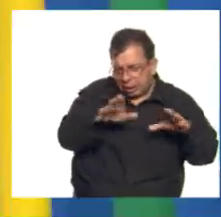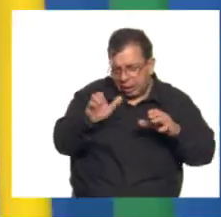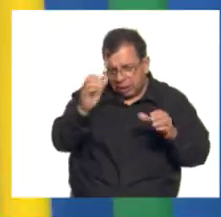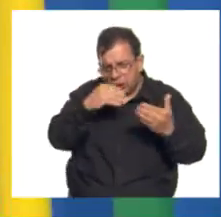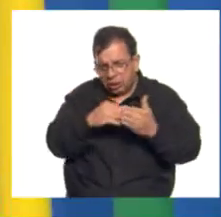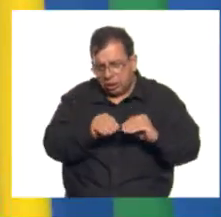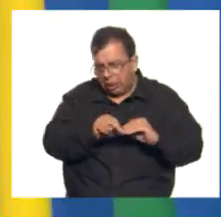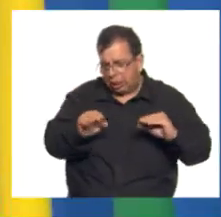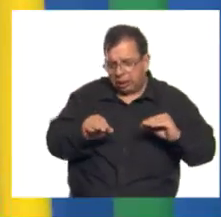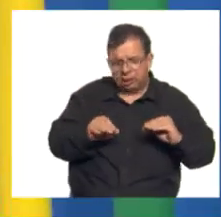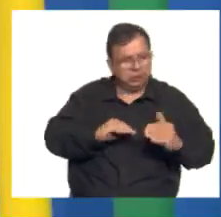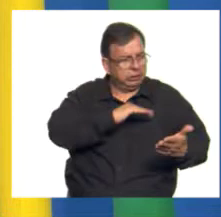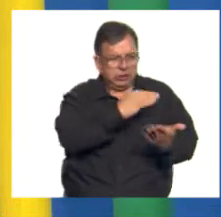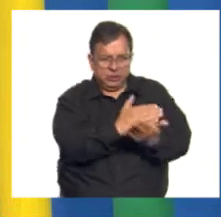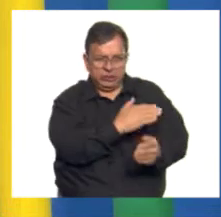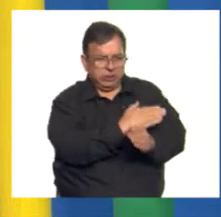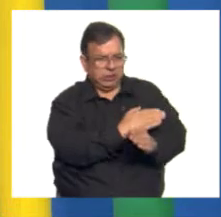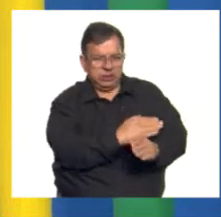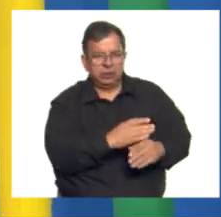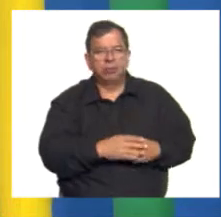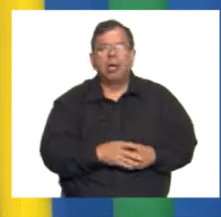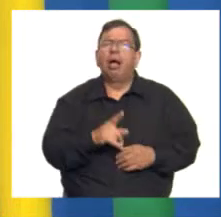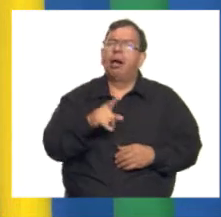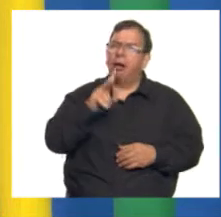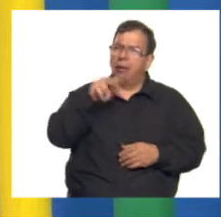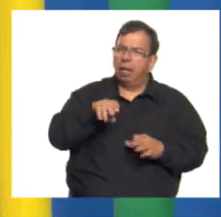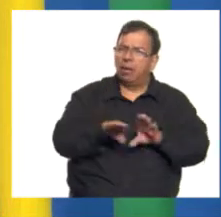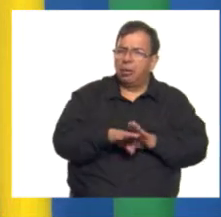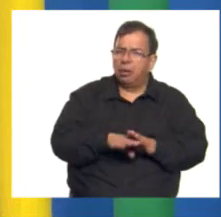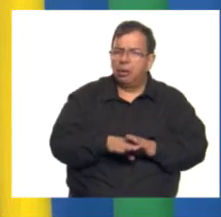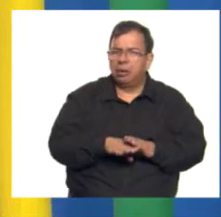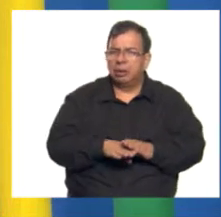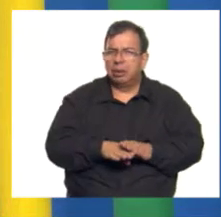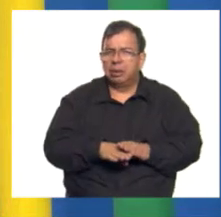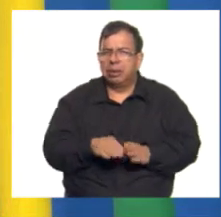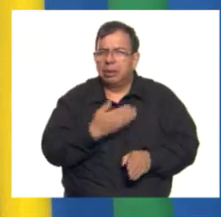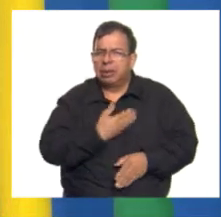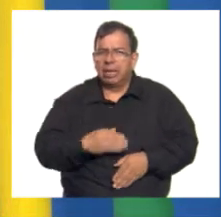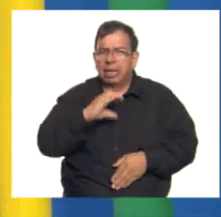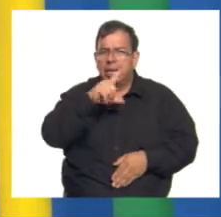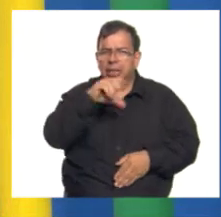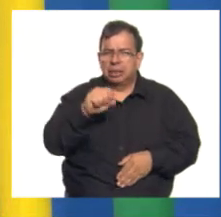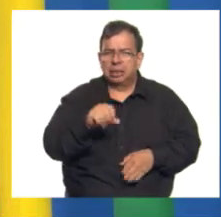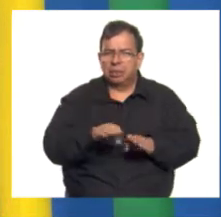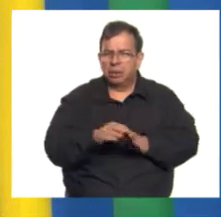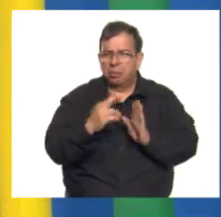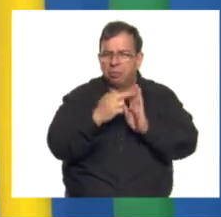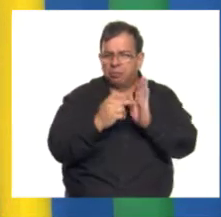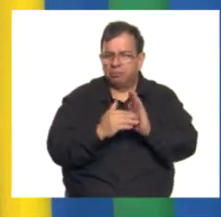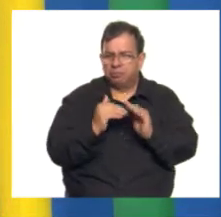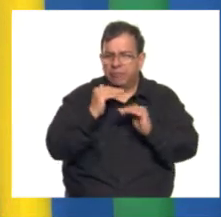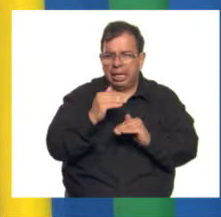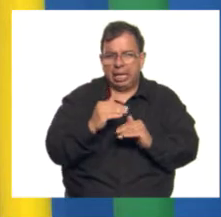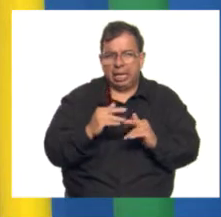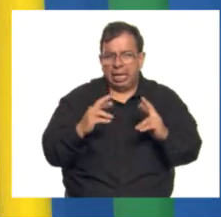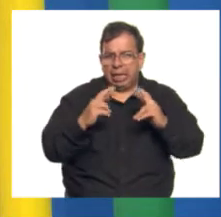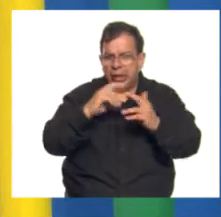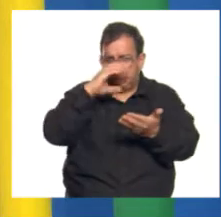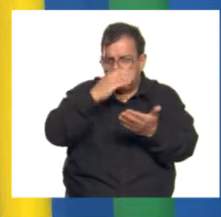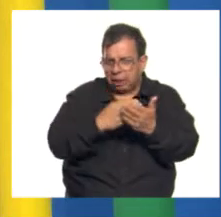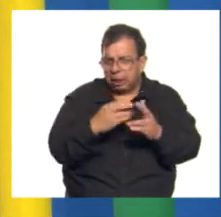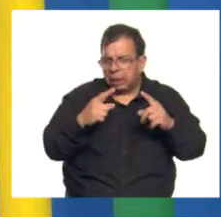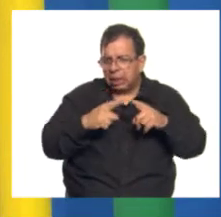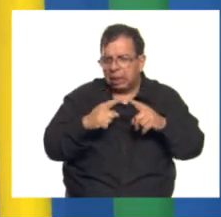cultura. Es verdad. En una clase vimos cómo Calles promulgó una ley que ponía límites al poder de la Iglesia, lo